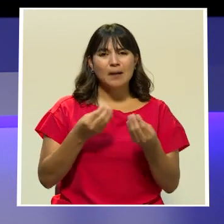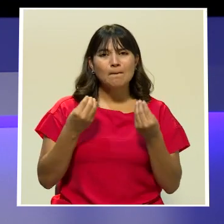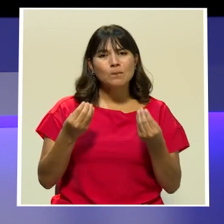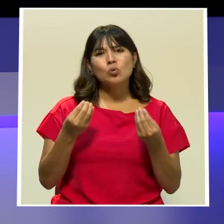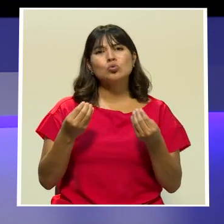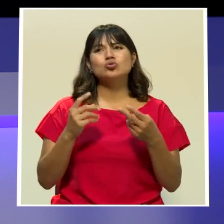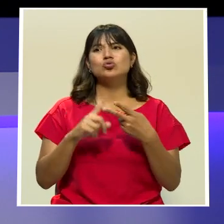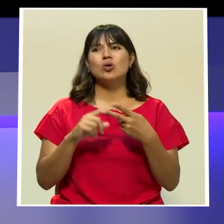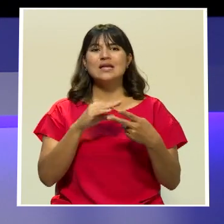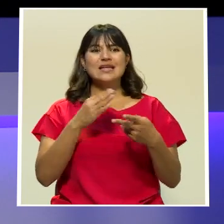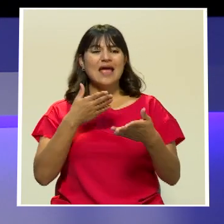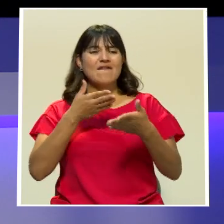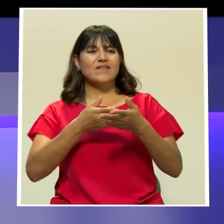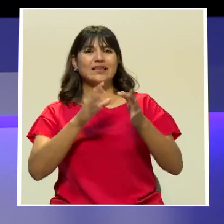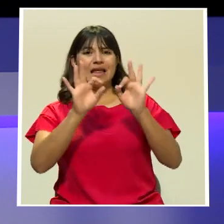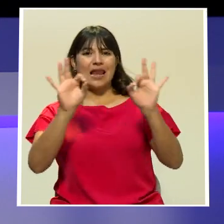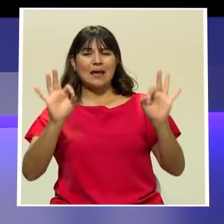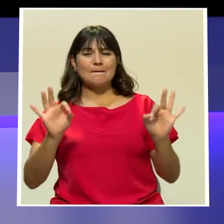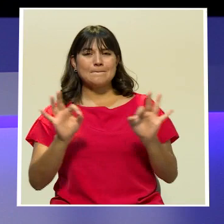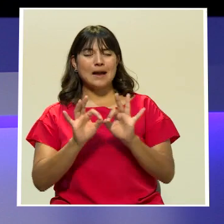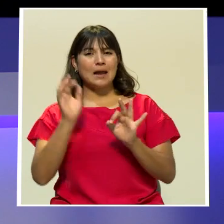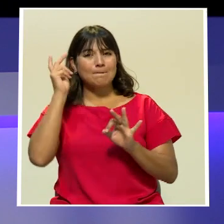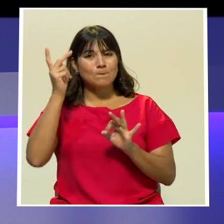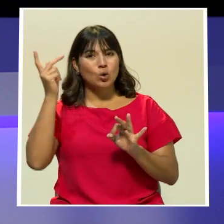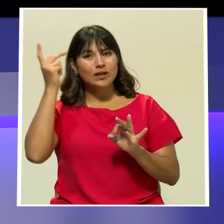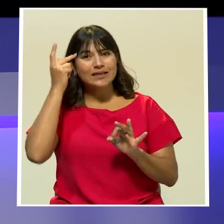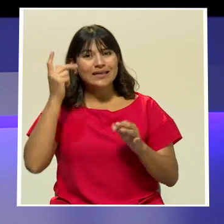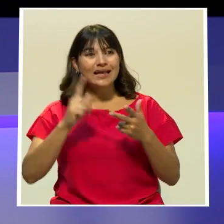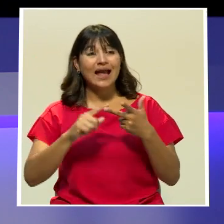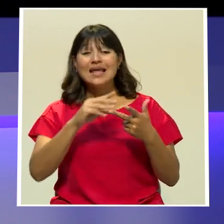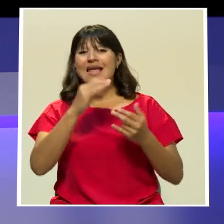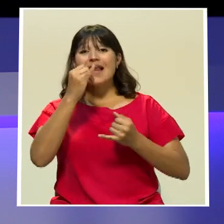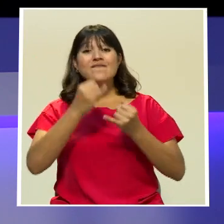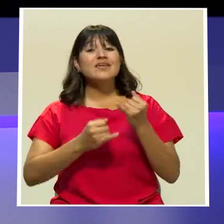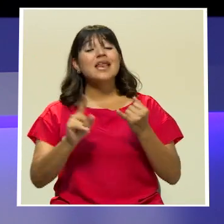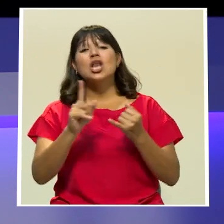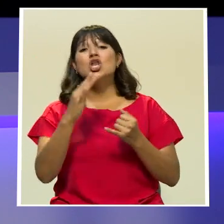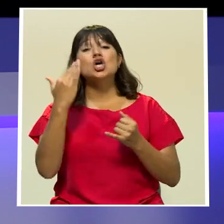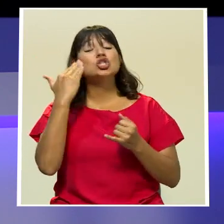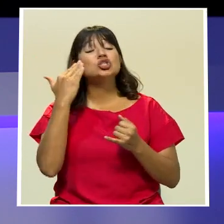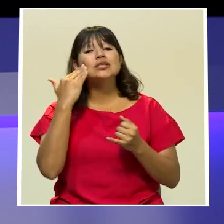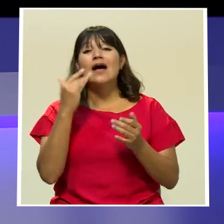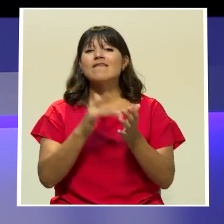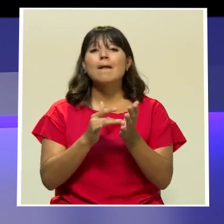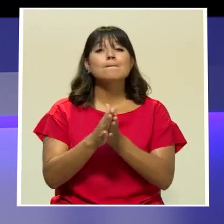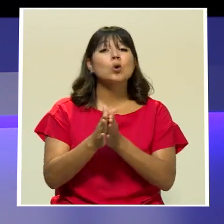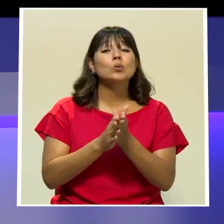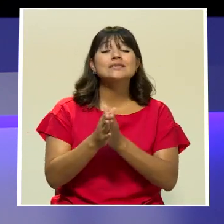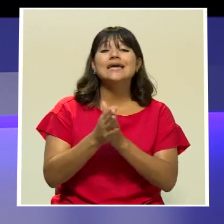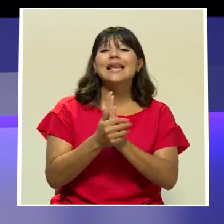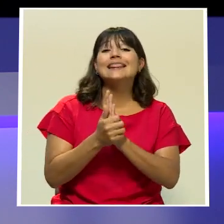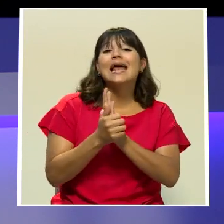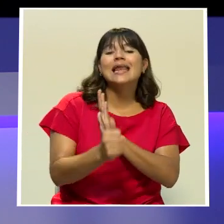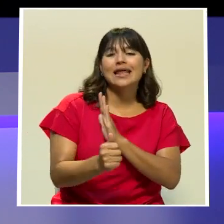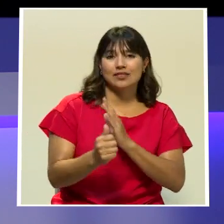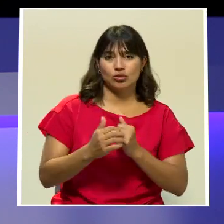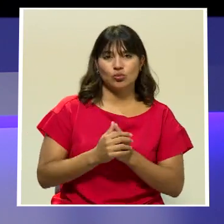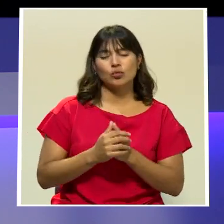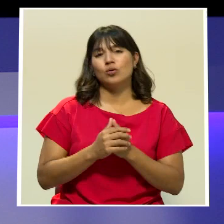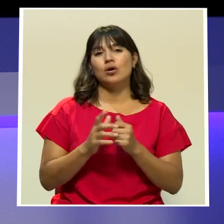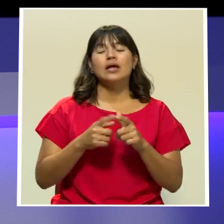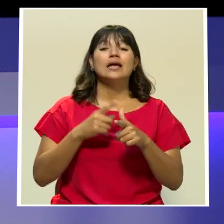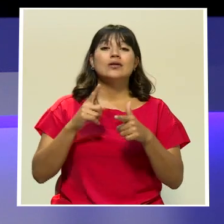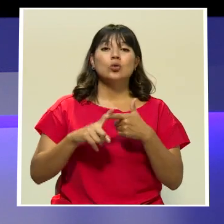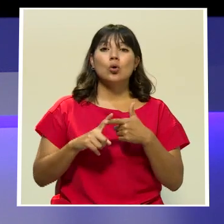a los políticos y que repele el talento y que erosiona la credibilidad. Entonces quedan en